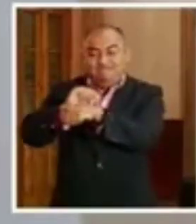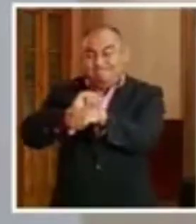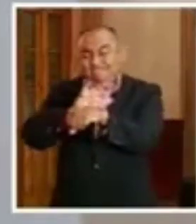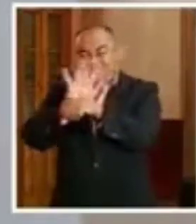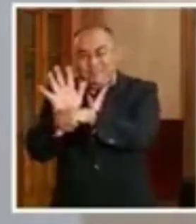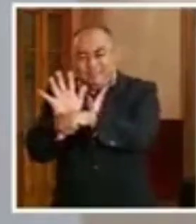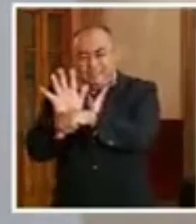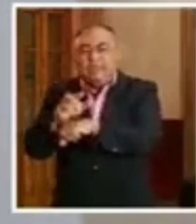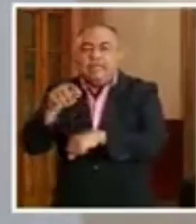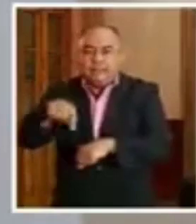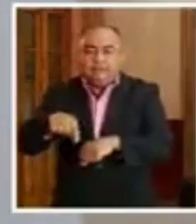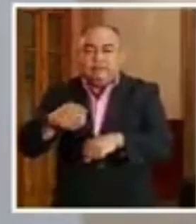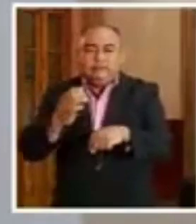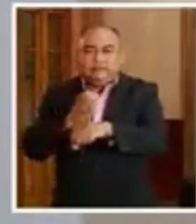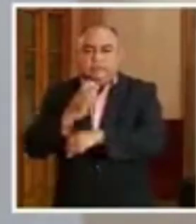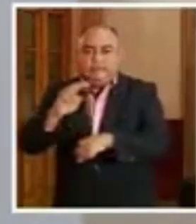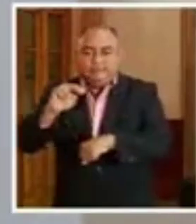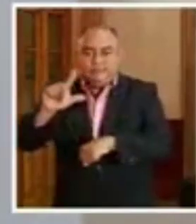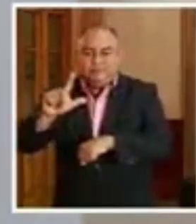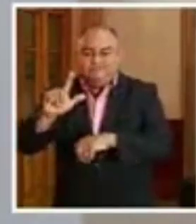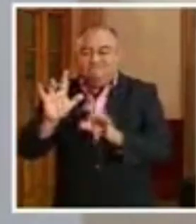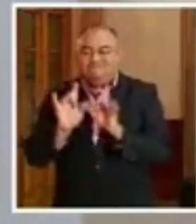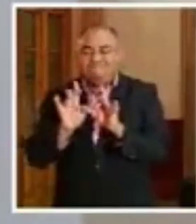a este estado.